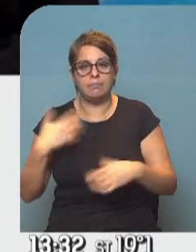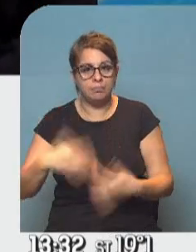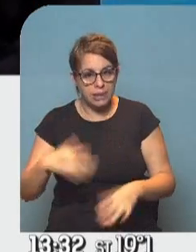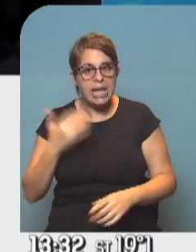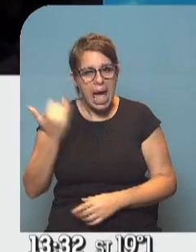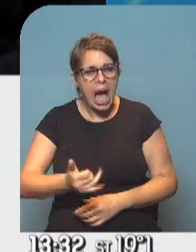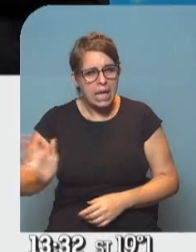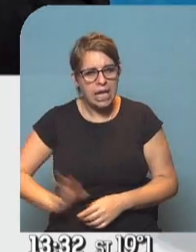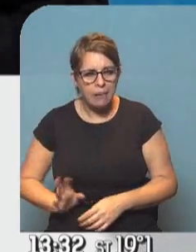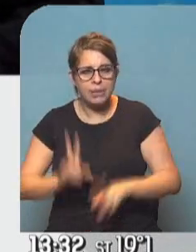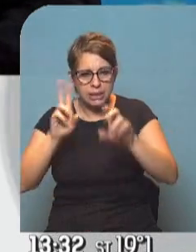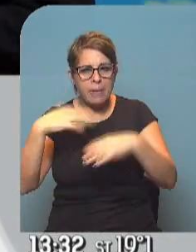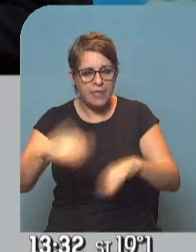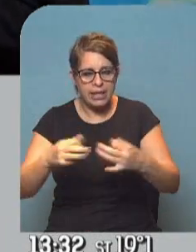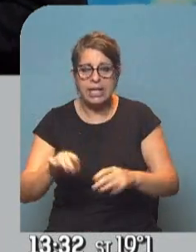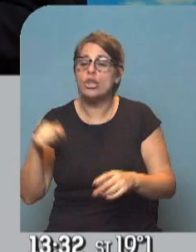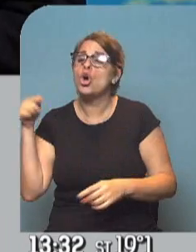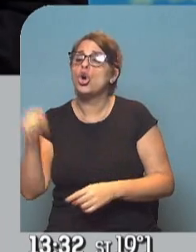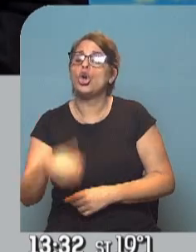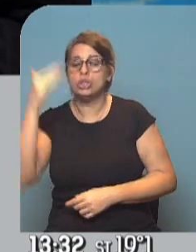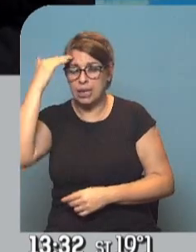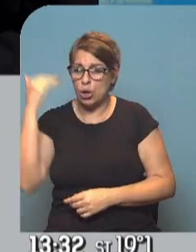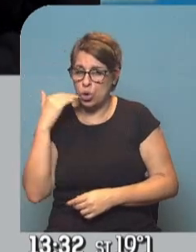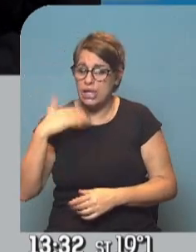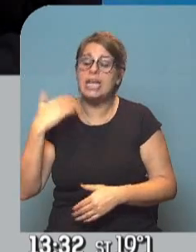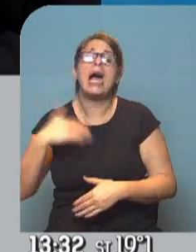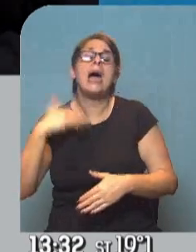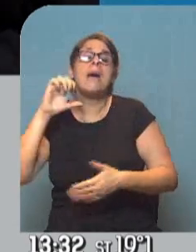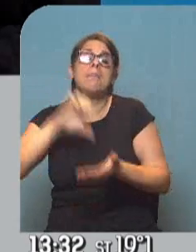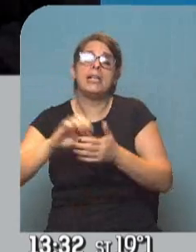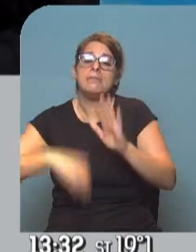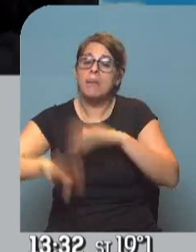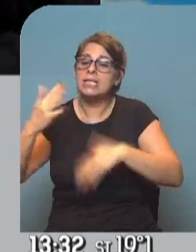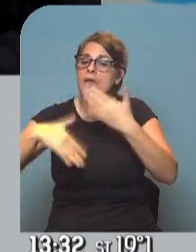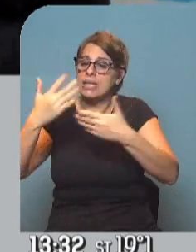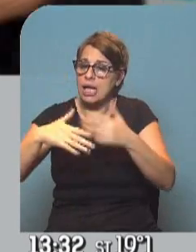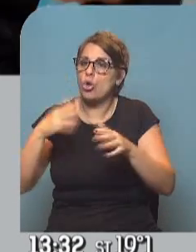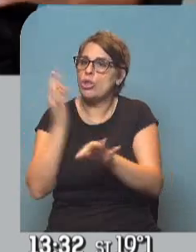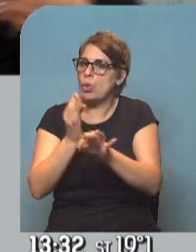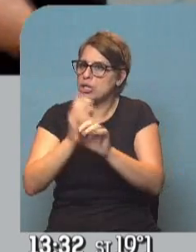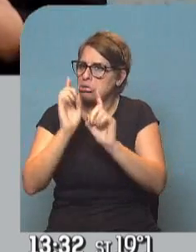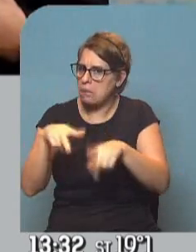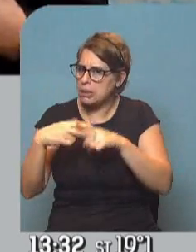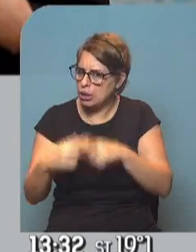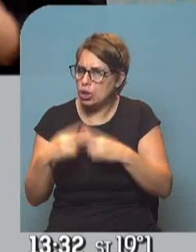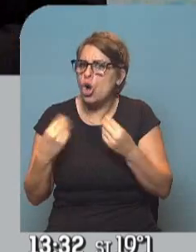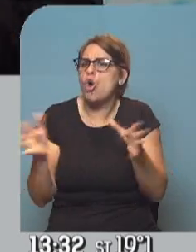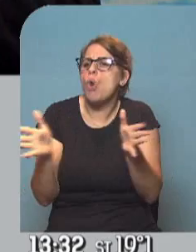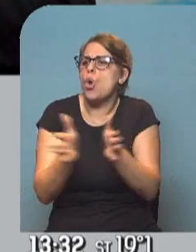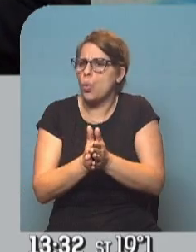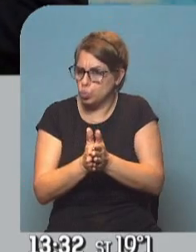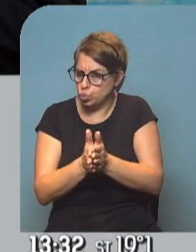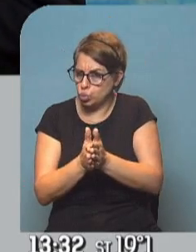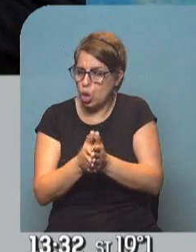sigue siendo un tema, contra Corea, que es uno de los países más avanzados en términos de educación y de tecnología. ¿Cómo unir eso? ¿Qué sería?